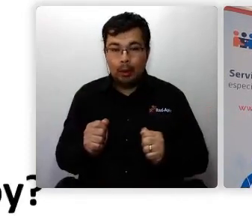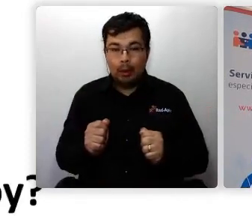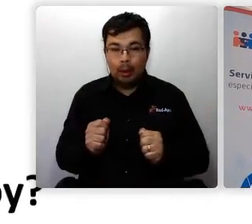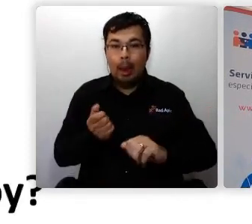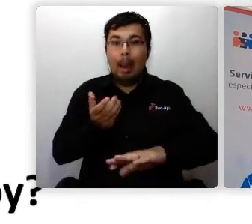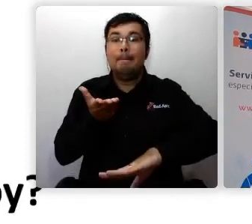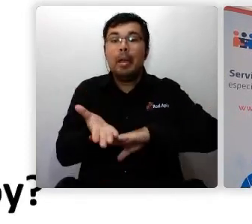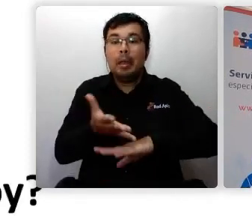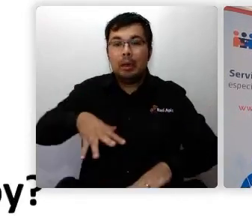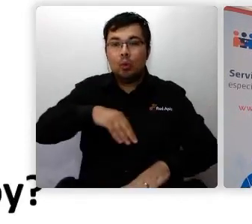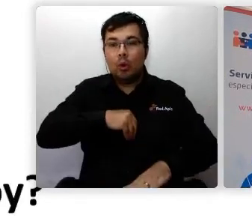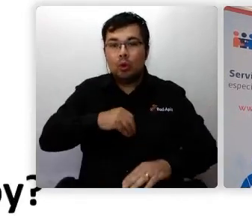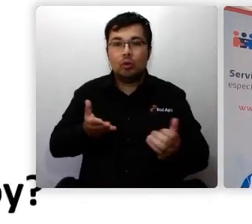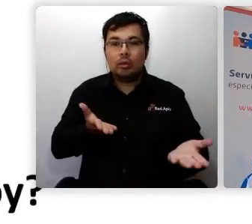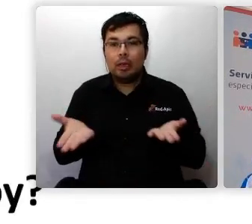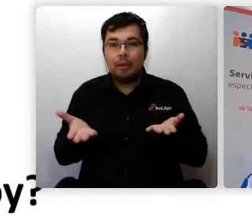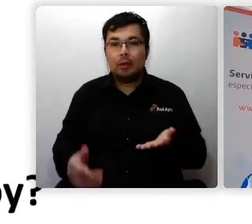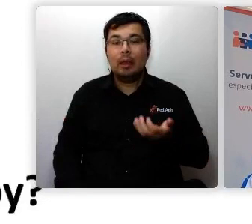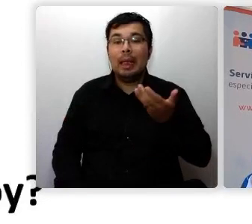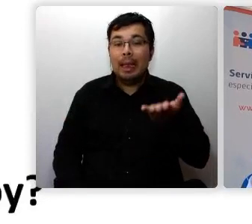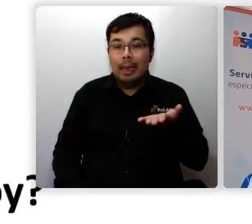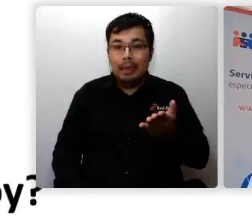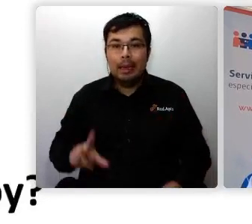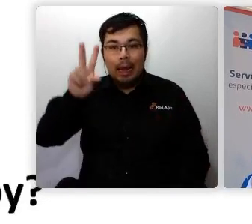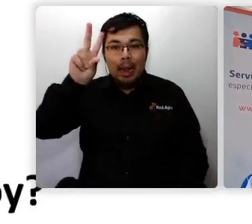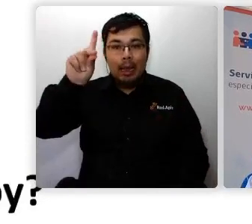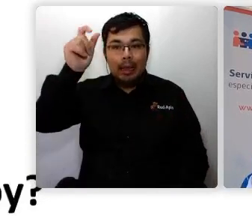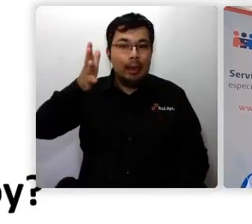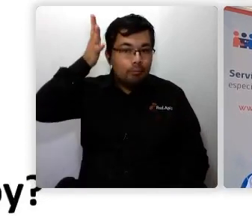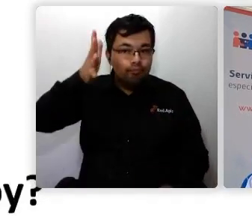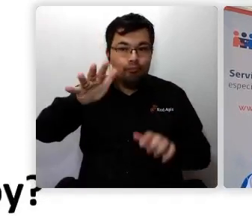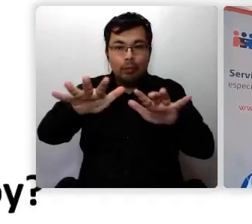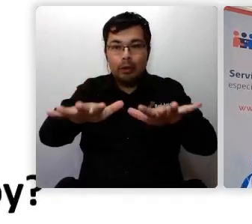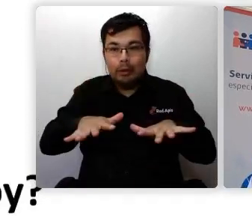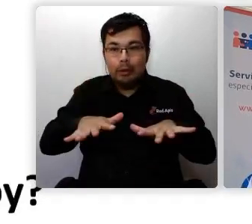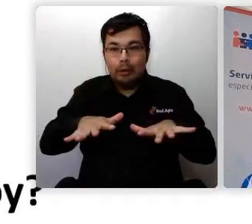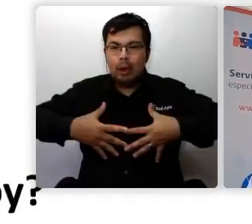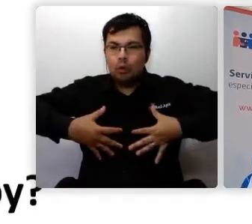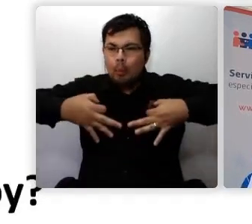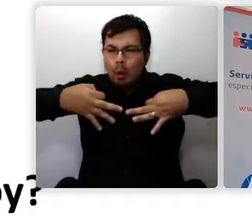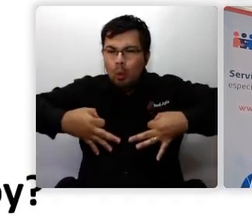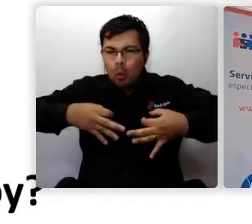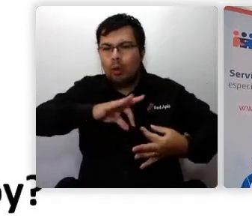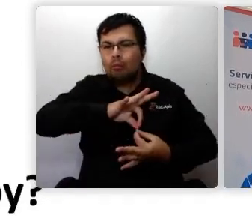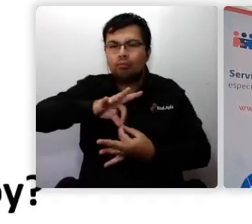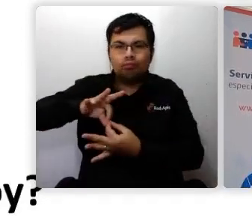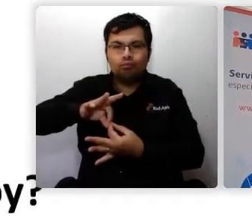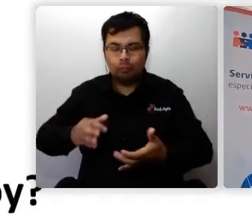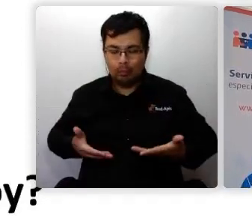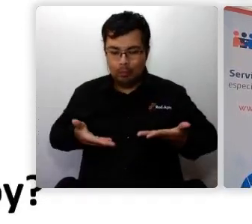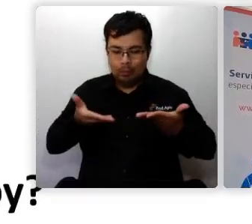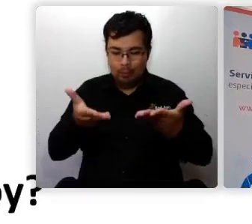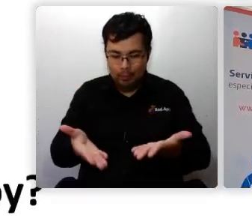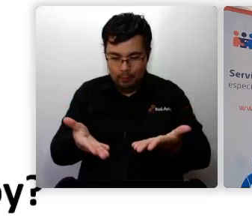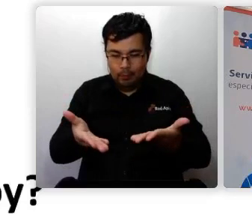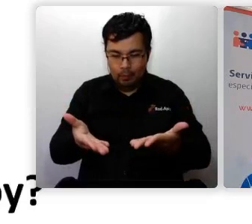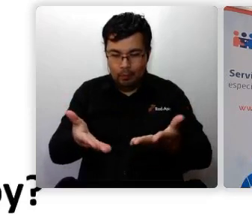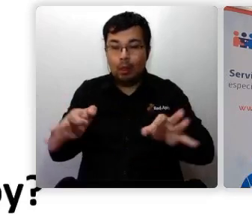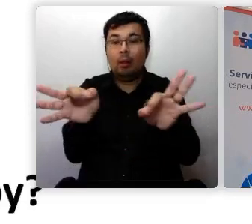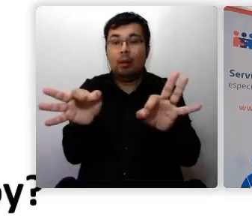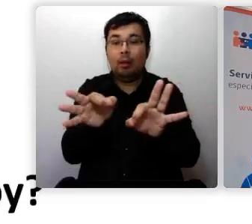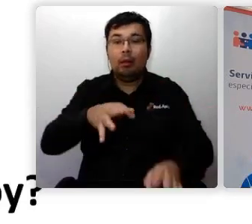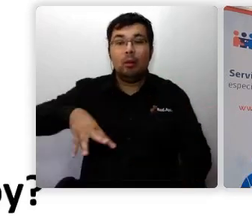un poco la idea de esta charla, que es súper concisa, súper precisa, pero está orientada a eso, darnos a conocer, porque en